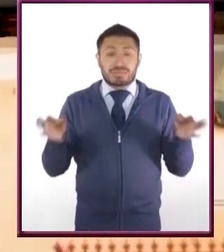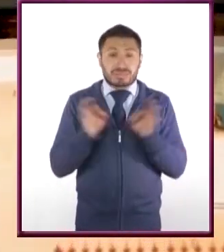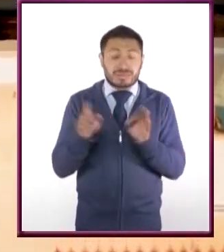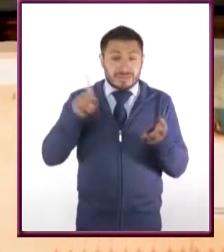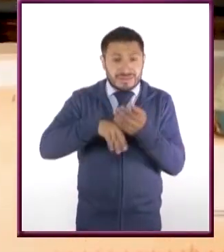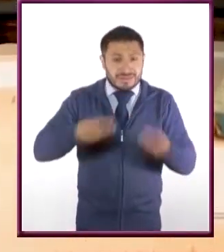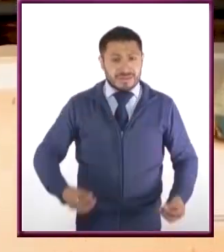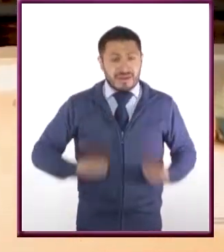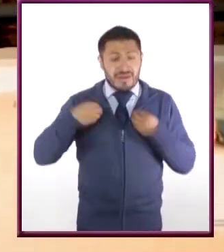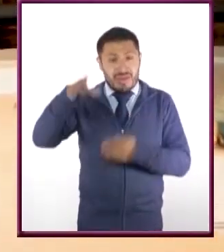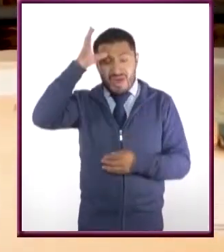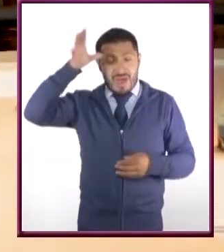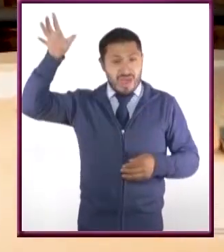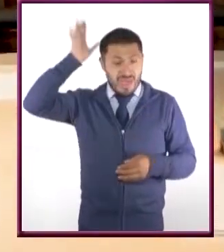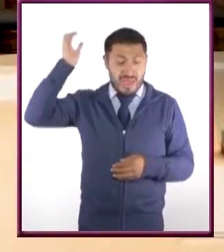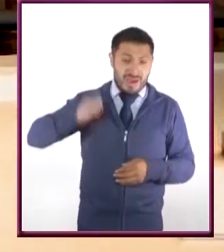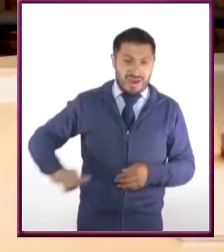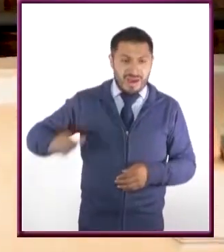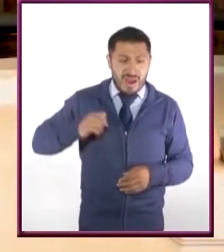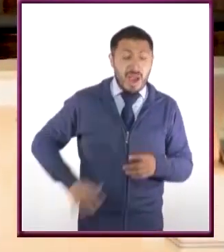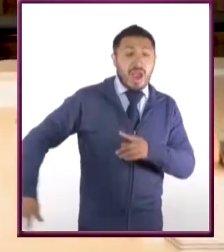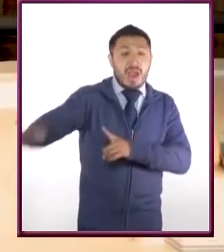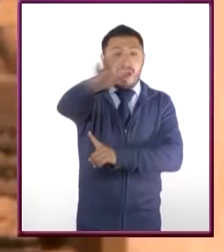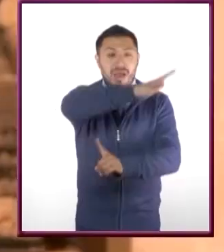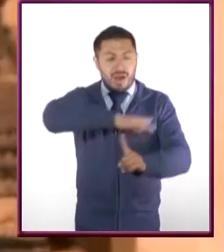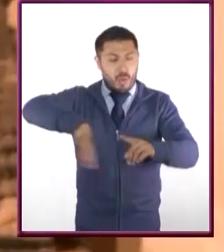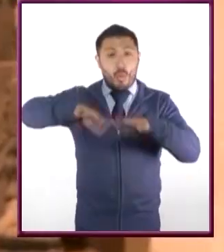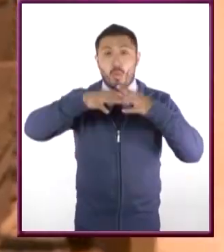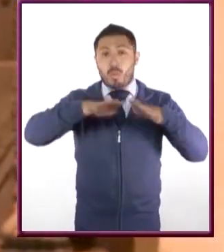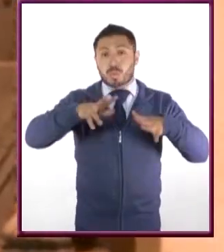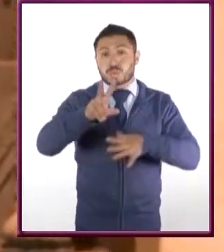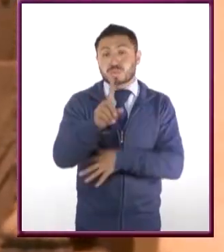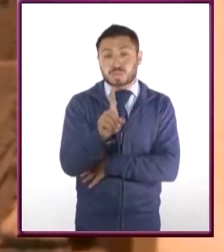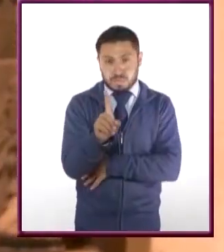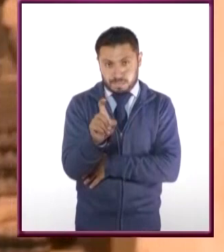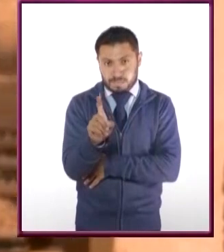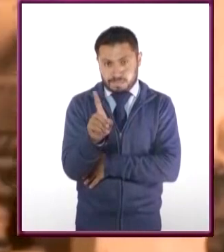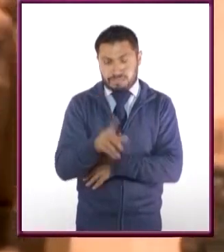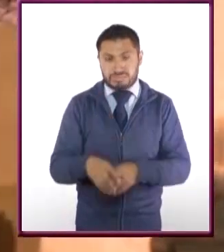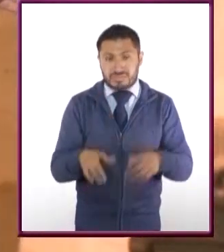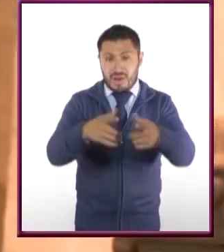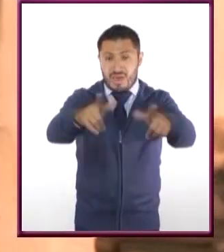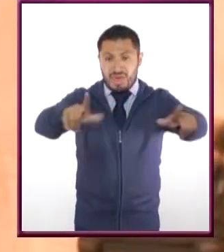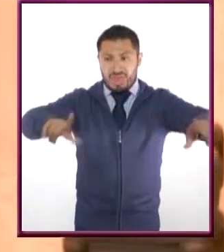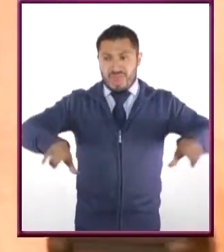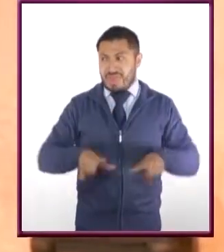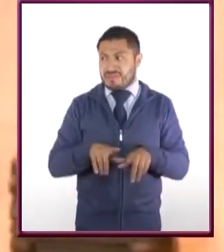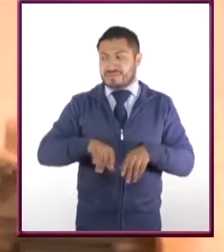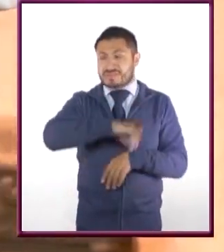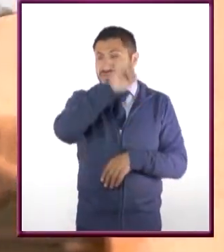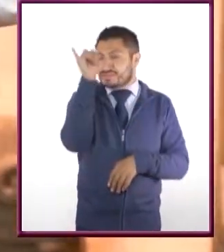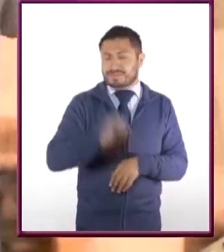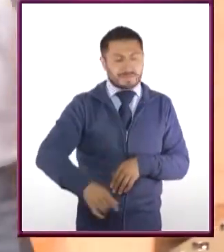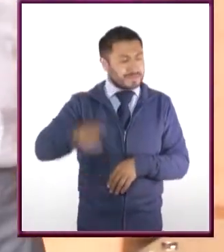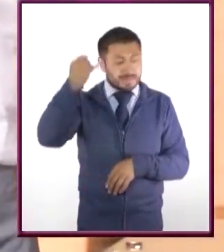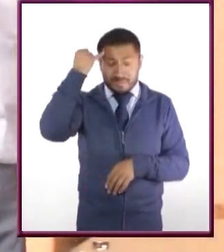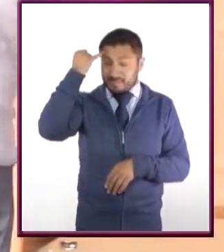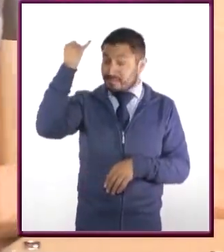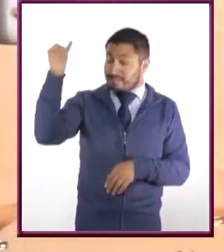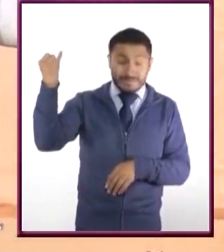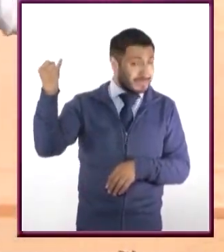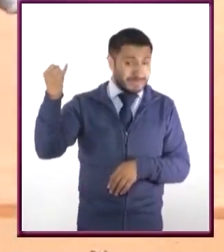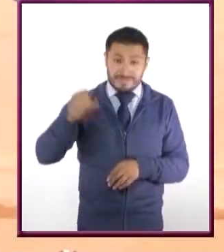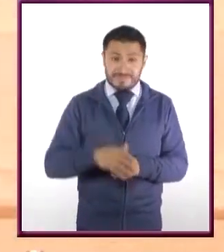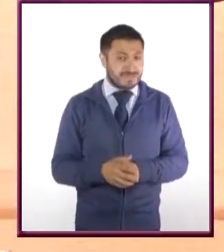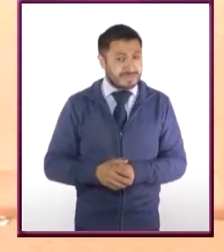aztecas. Todo este espacio estaba rodeado de ella. Por cierto, jamás me imaginé que las matemáticas serían